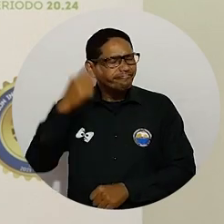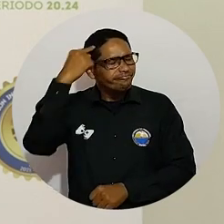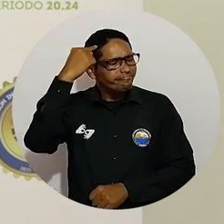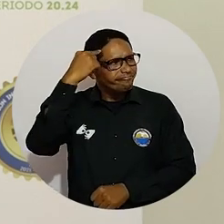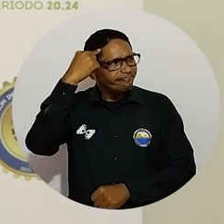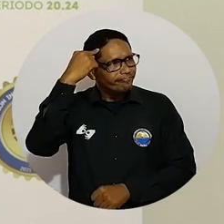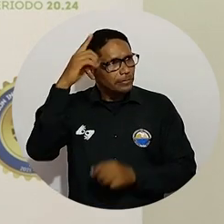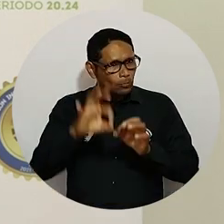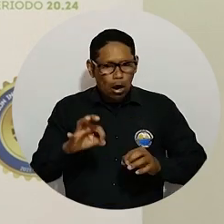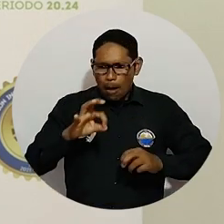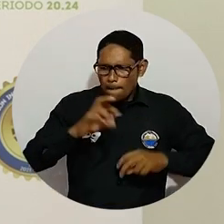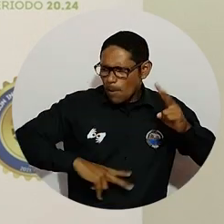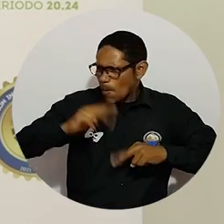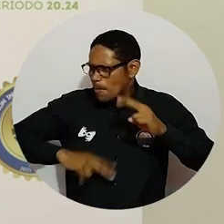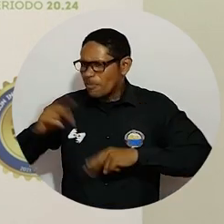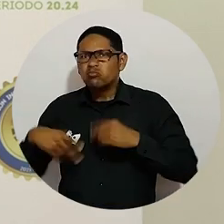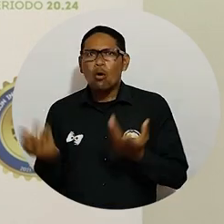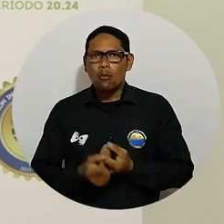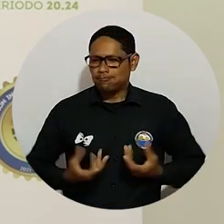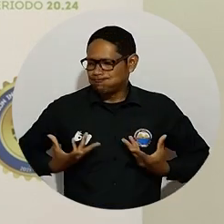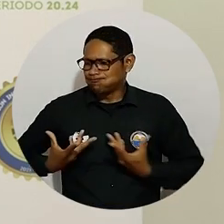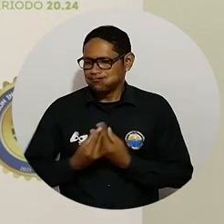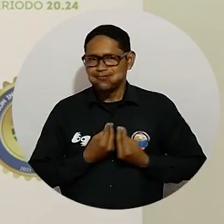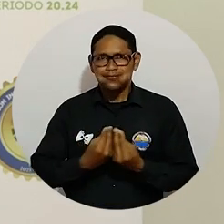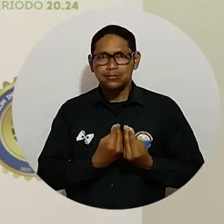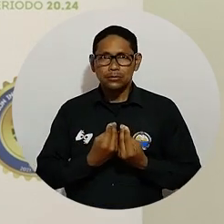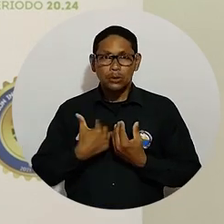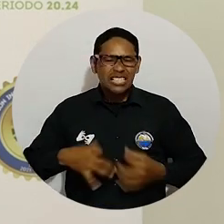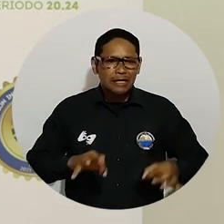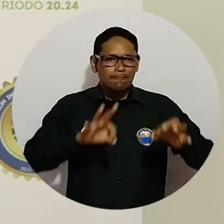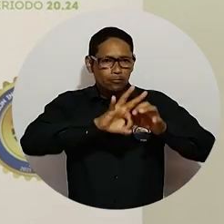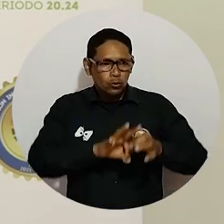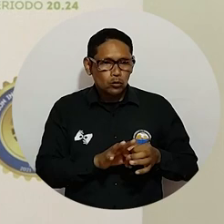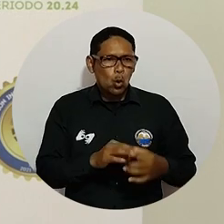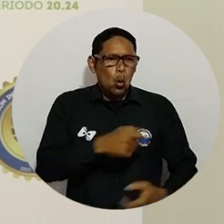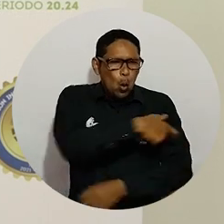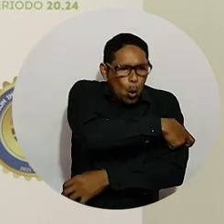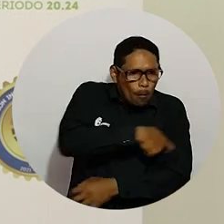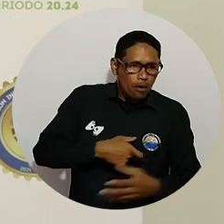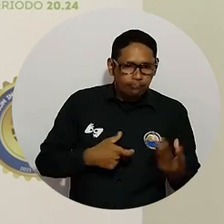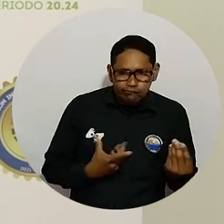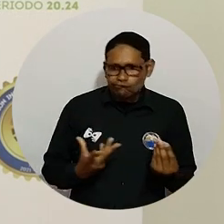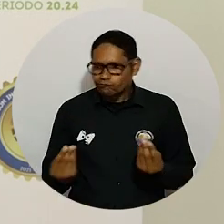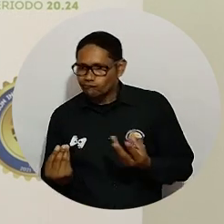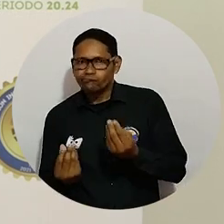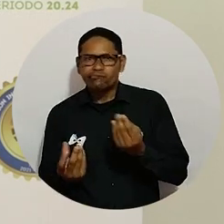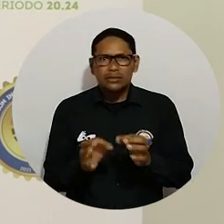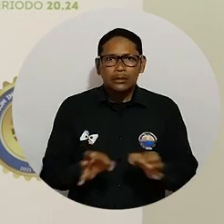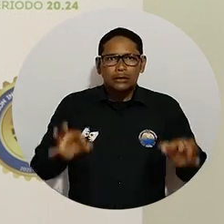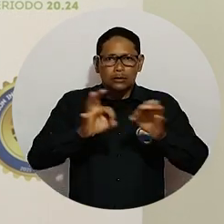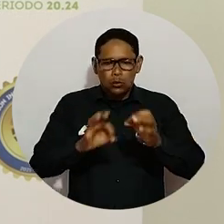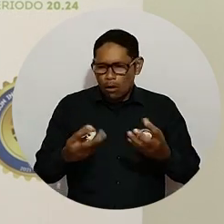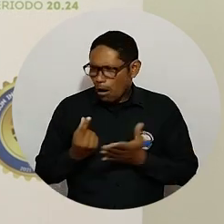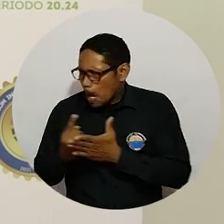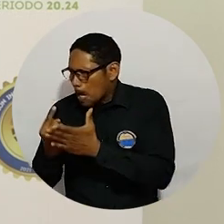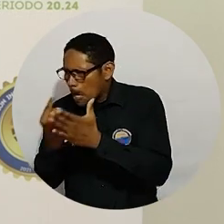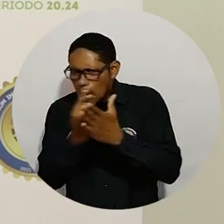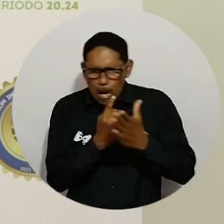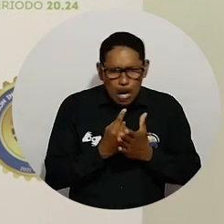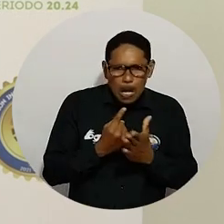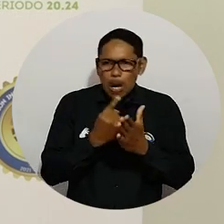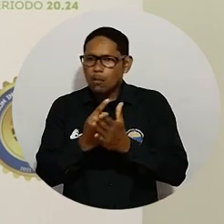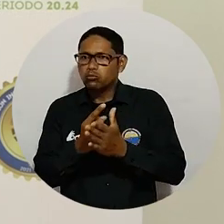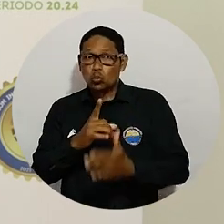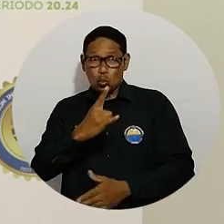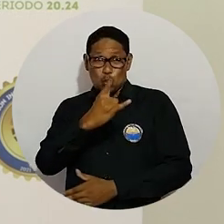que todo se construye en equipo. Entonces, queremos fomentar la creación de comités de tal manera de que podamos llegar a un consenso